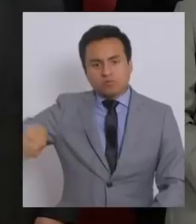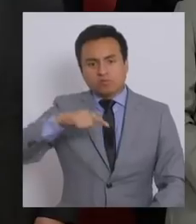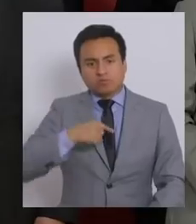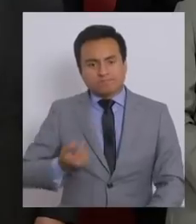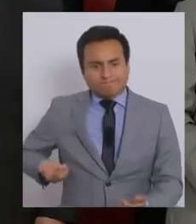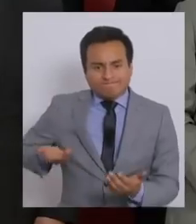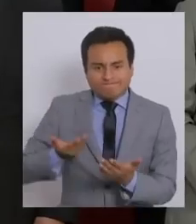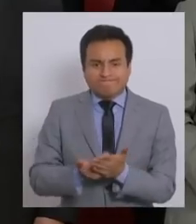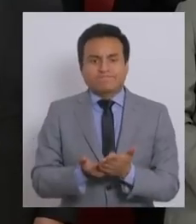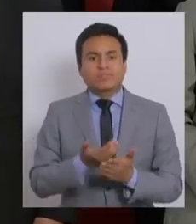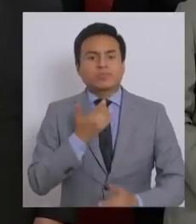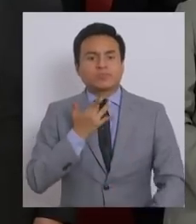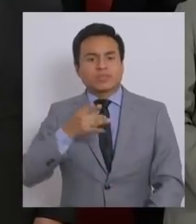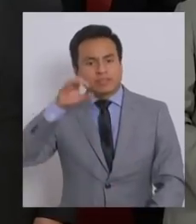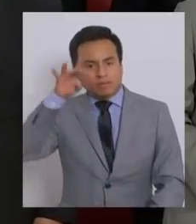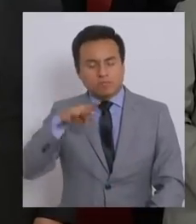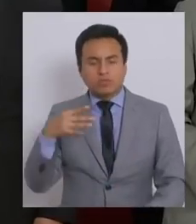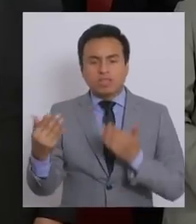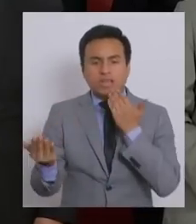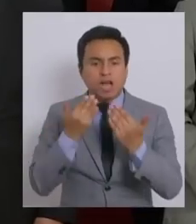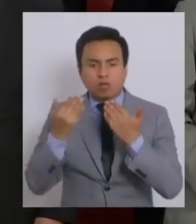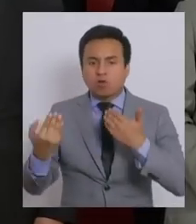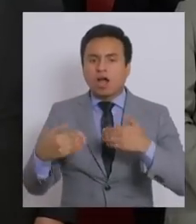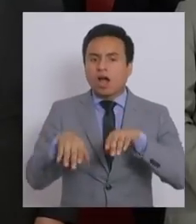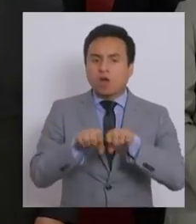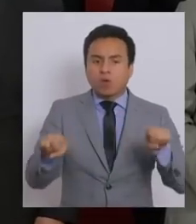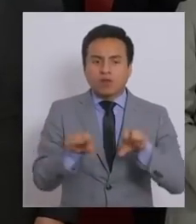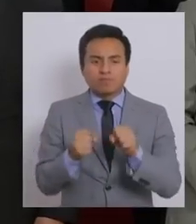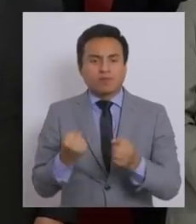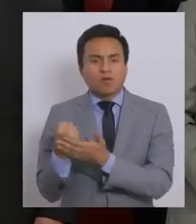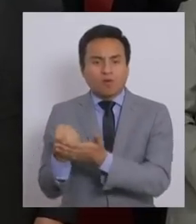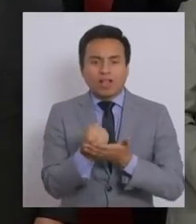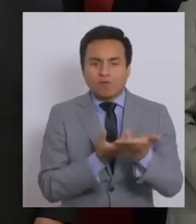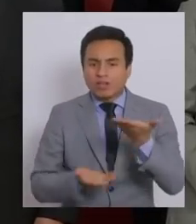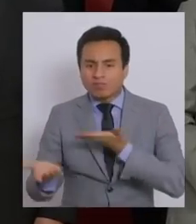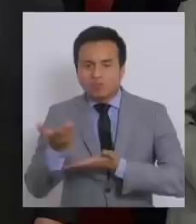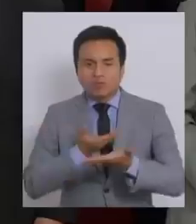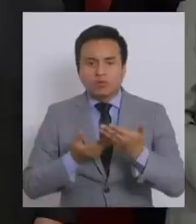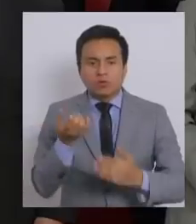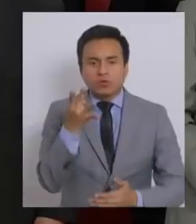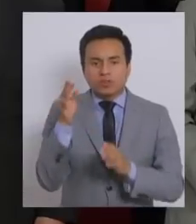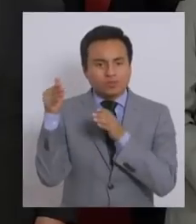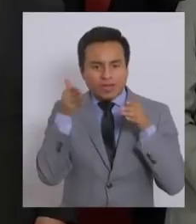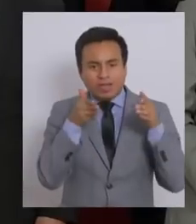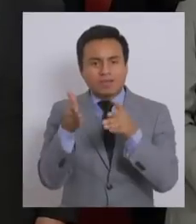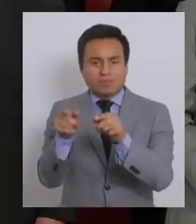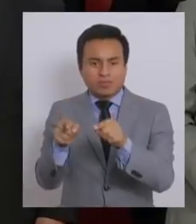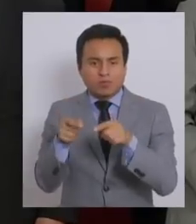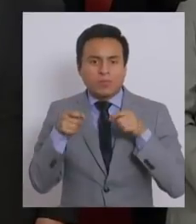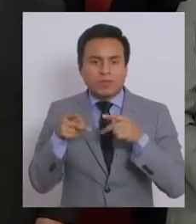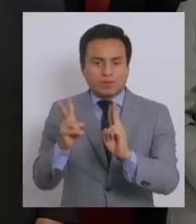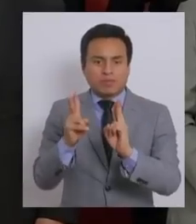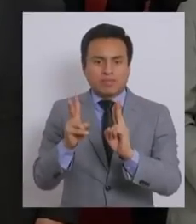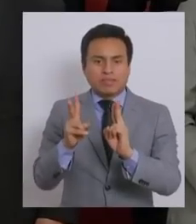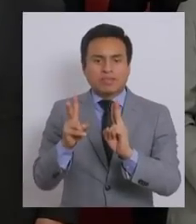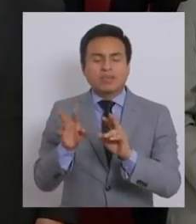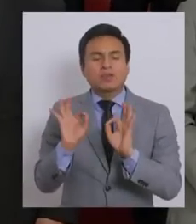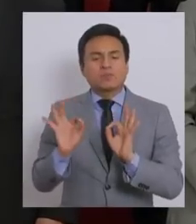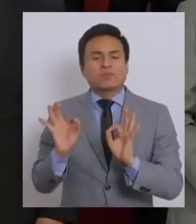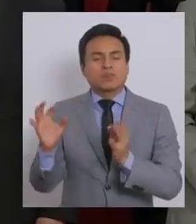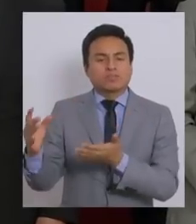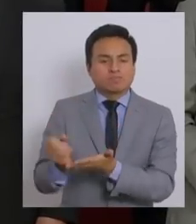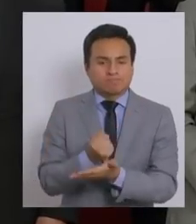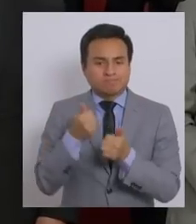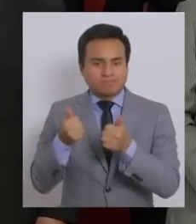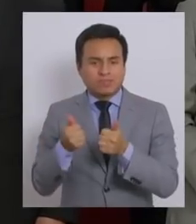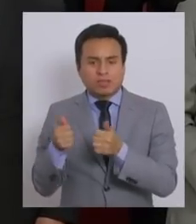poner. Porque sabemos que el diálogo, los acuerdos y la colaboración es el único camino que nos va a permitir llegar a buen puerto